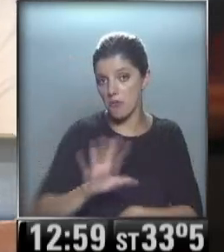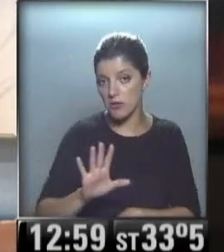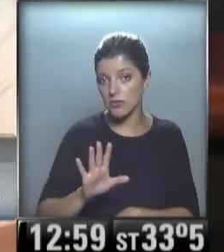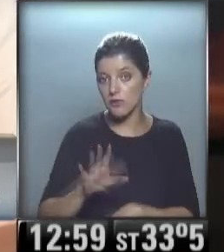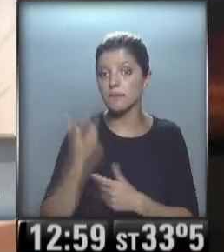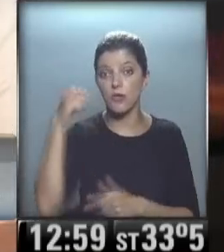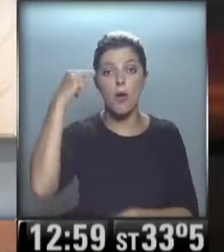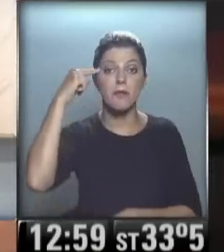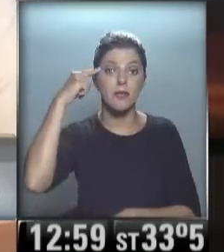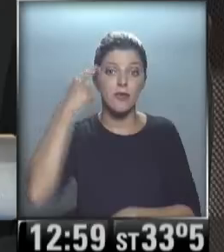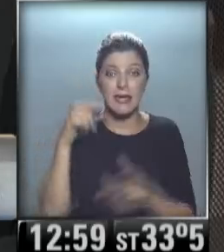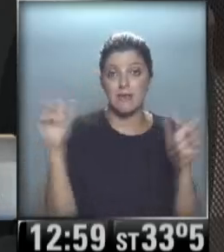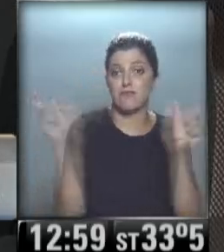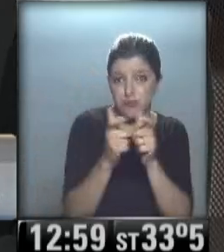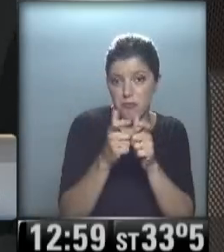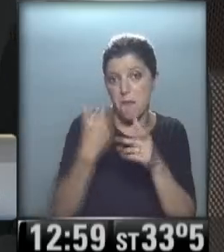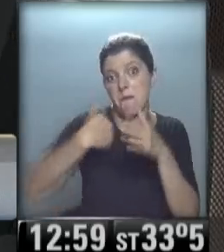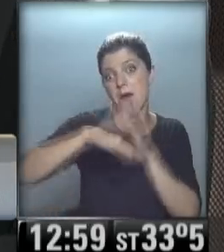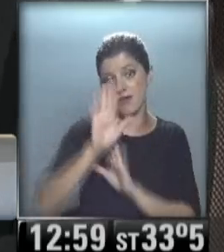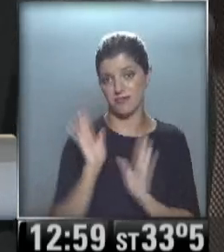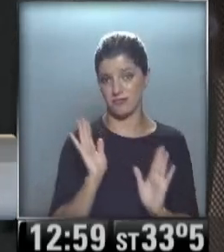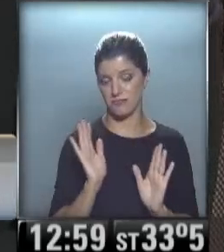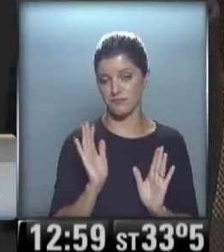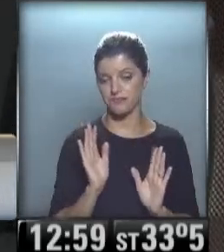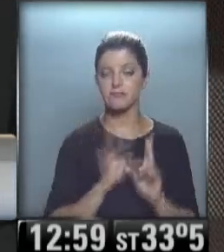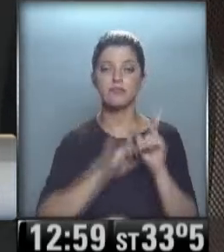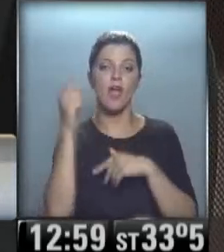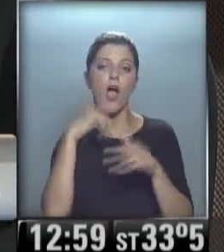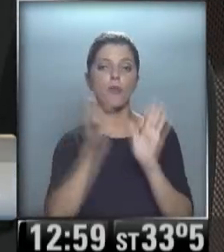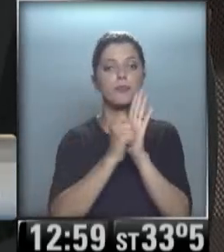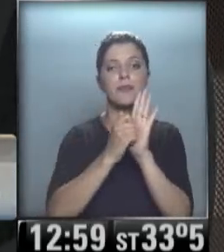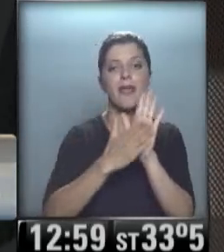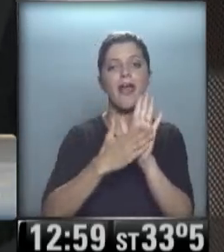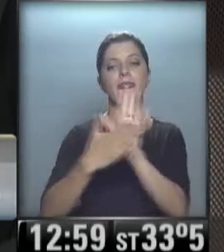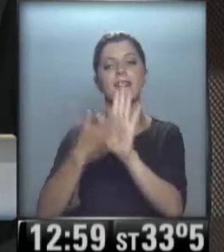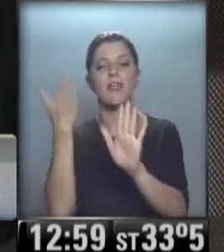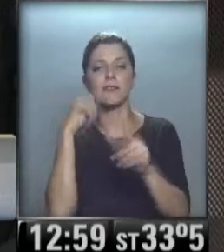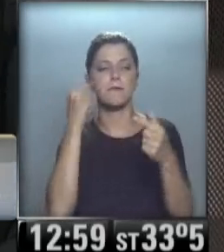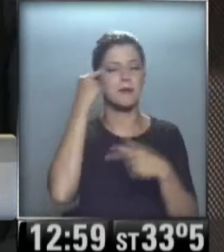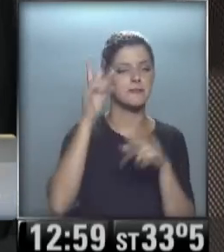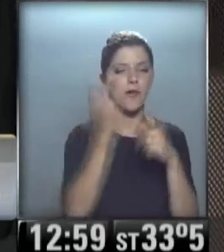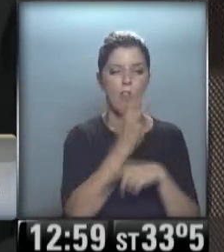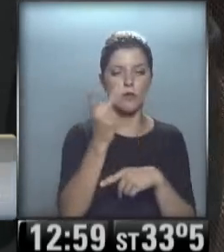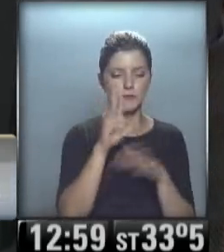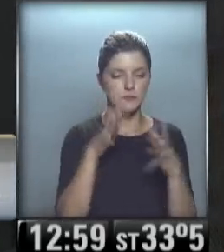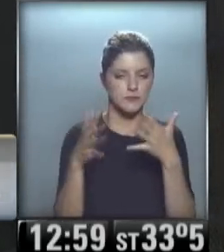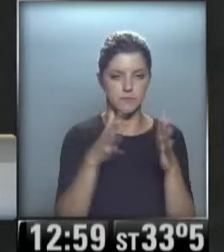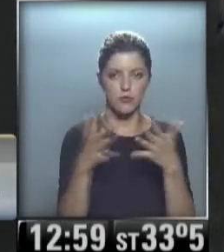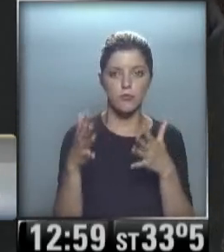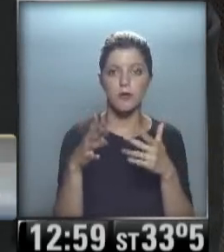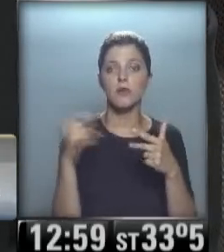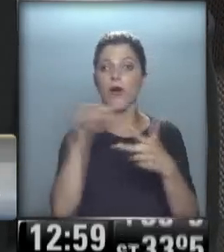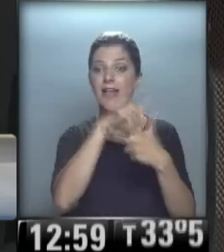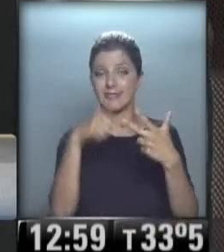a concurrir todavía menos los los antecedentes marcan tendencia para un lado y para el otro las tres elecciones anteriores que se resolvieron por